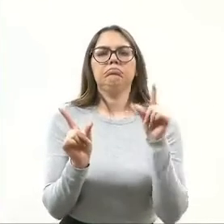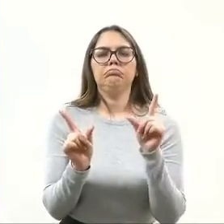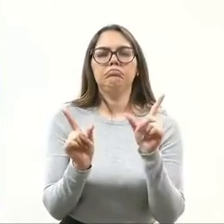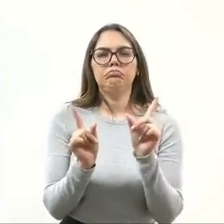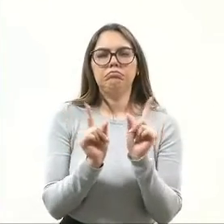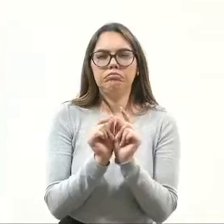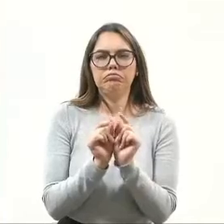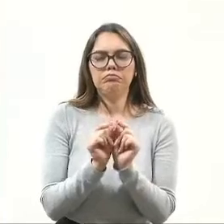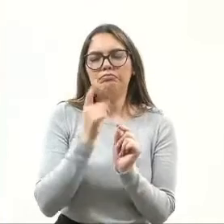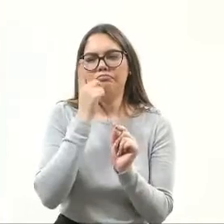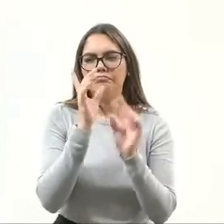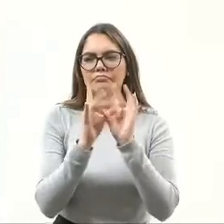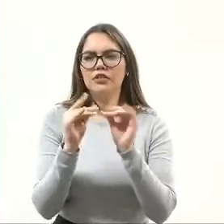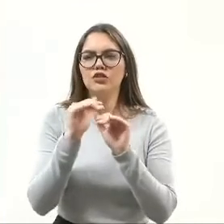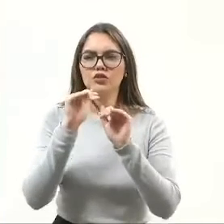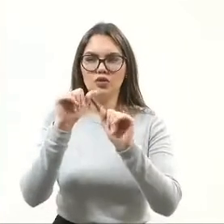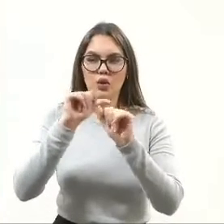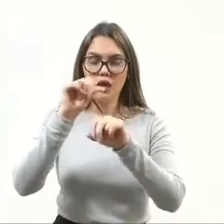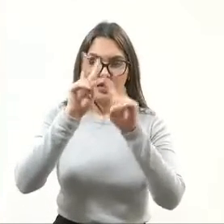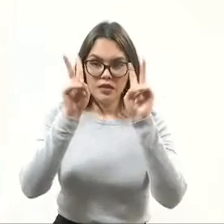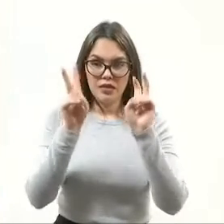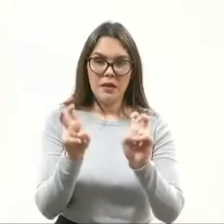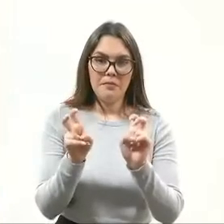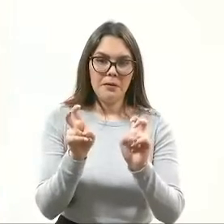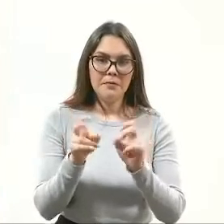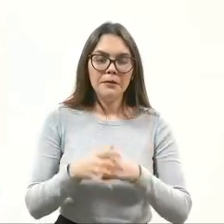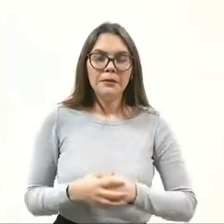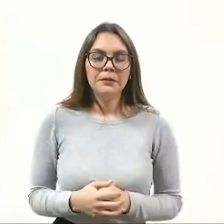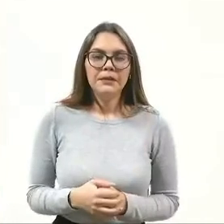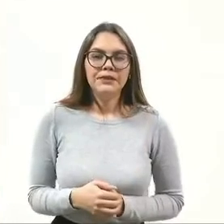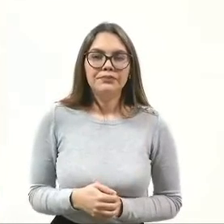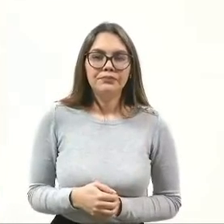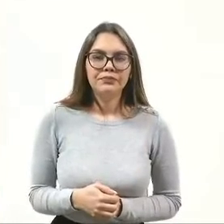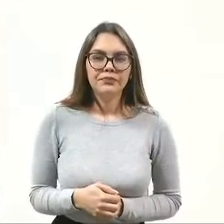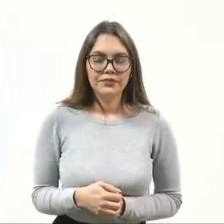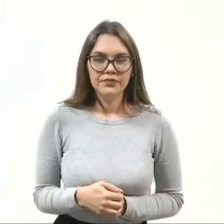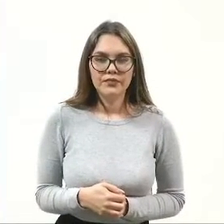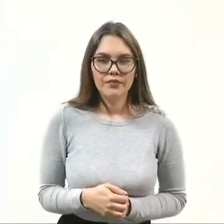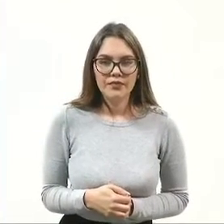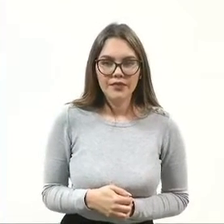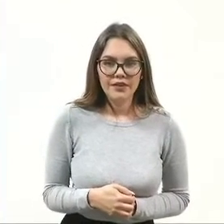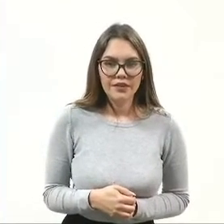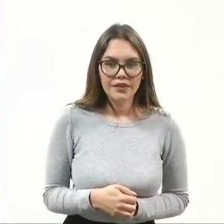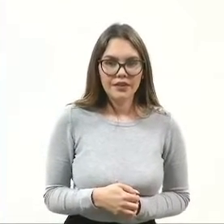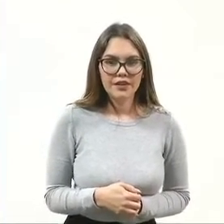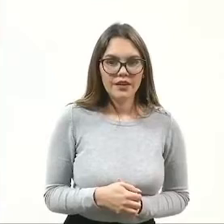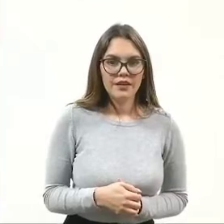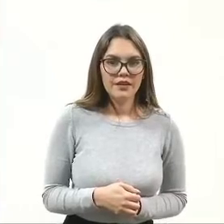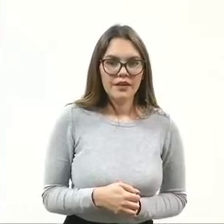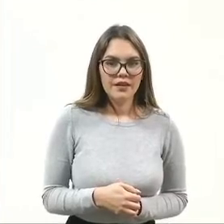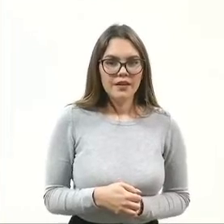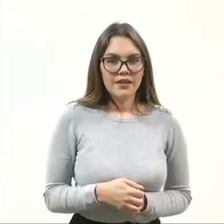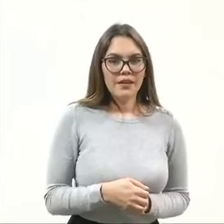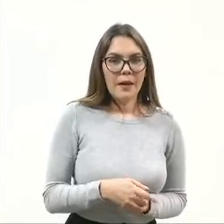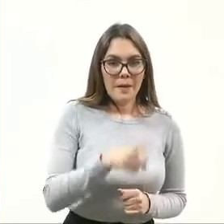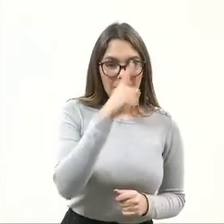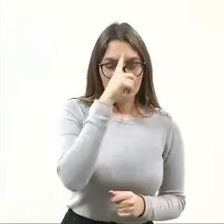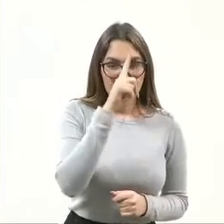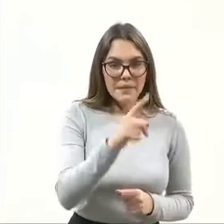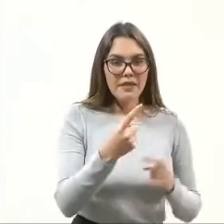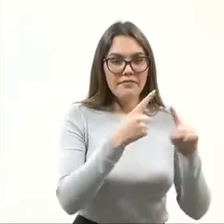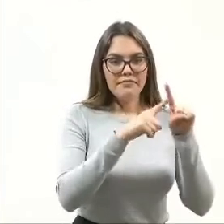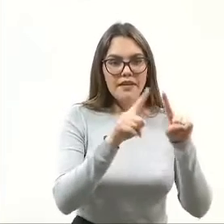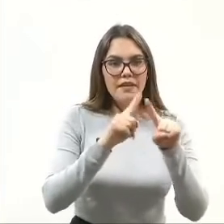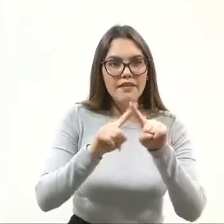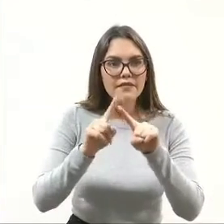tema que el día de hoy nos convoca la adopción y entrada en vigor de diversos instrumentos internacionales